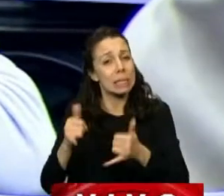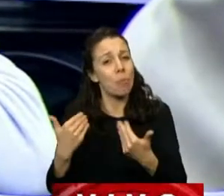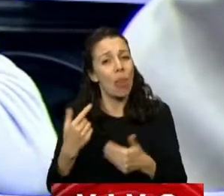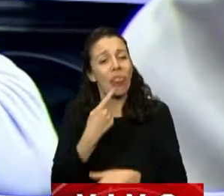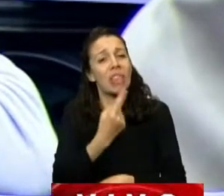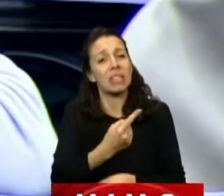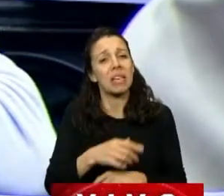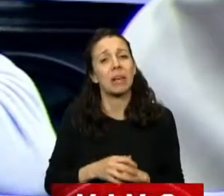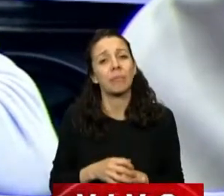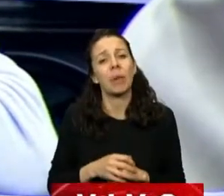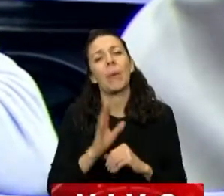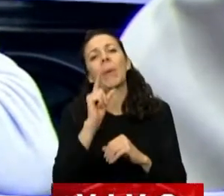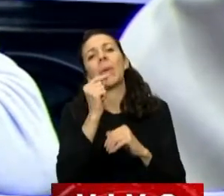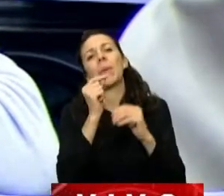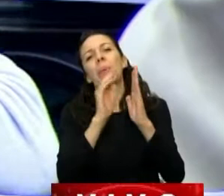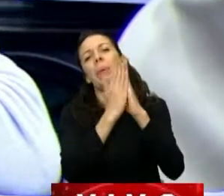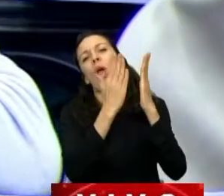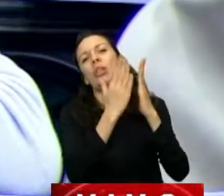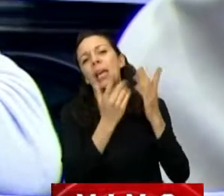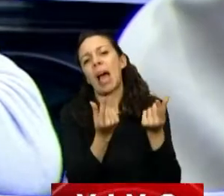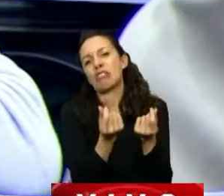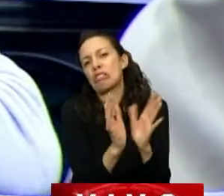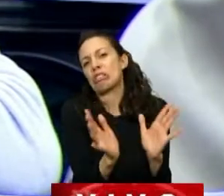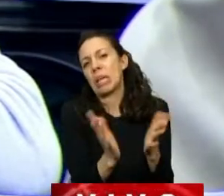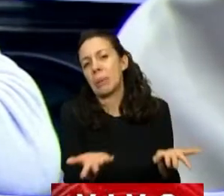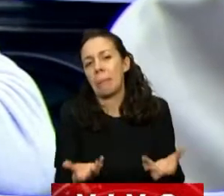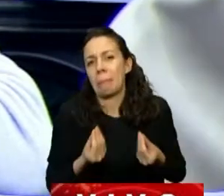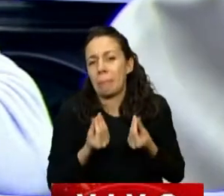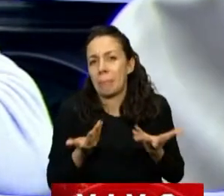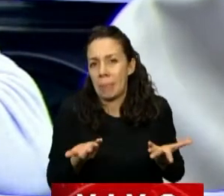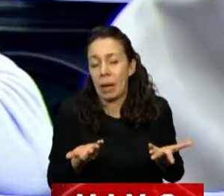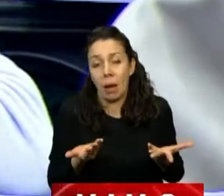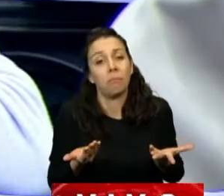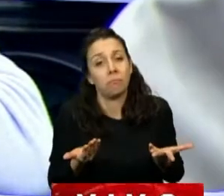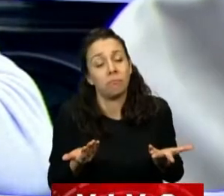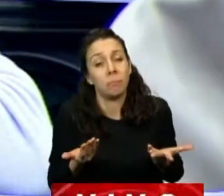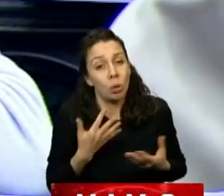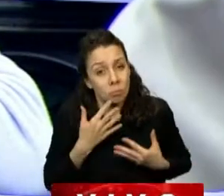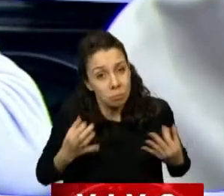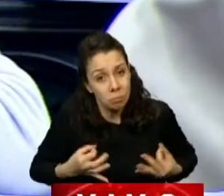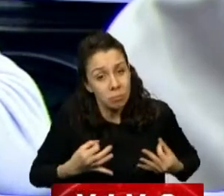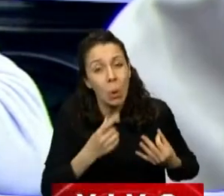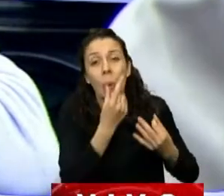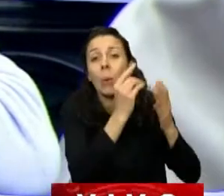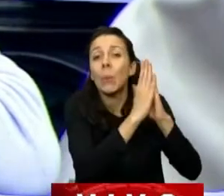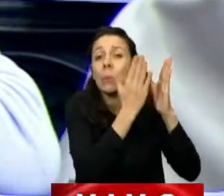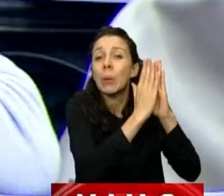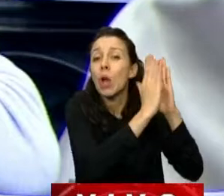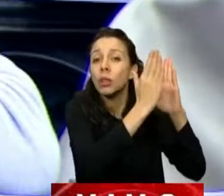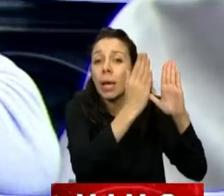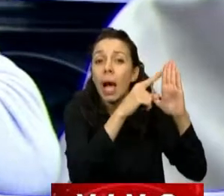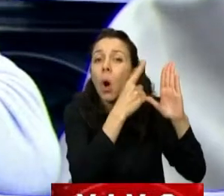las bibliotecas no pueden servir. En muchos lugares es la única herramienta que tienen de